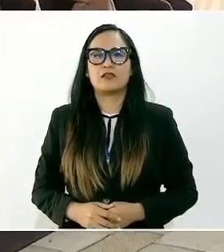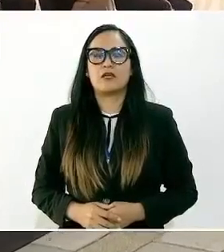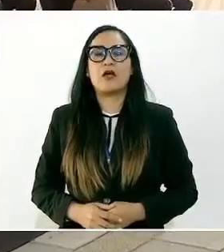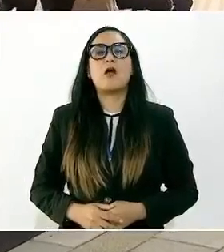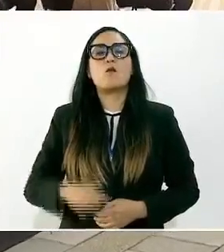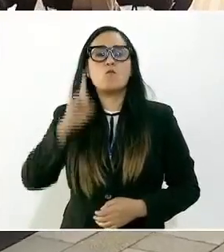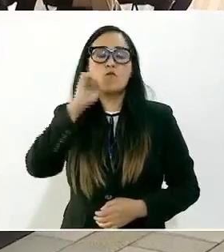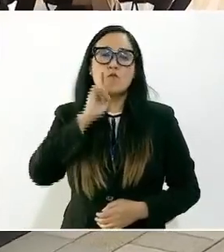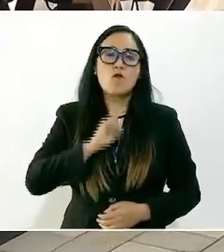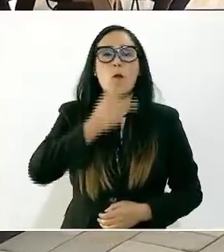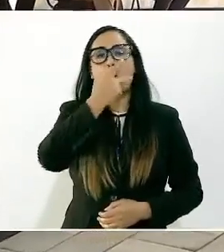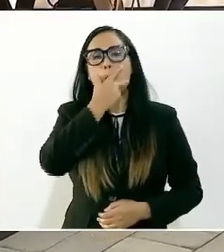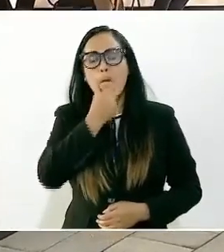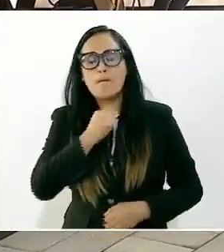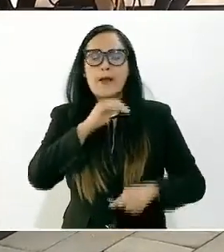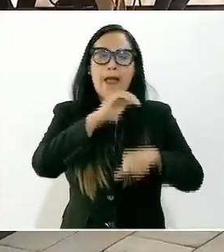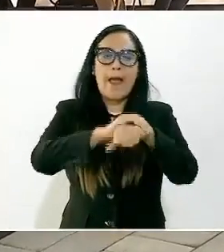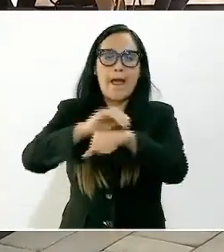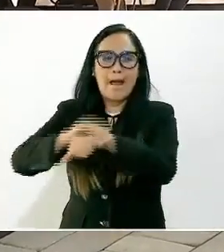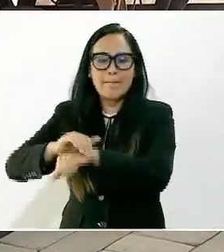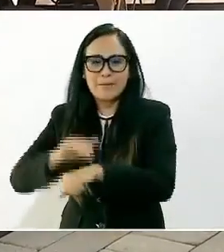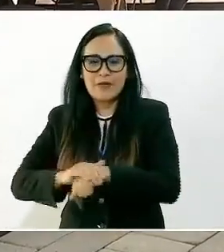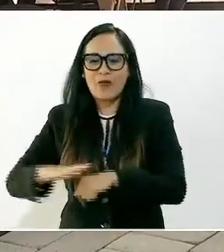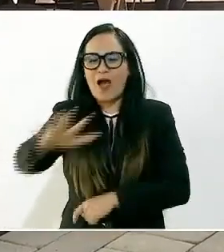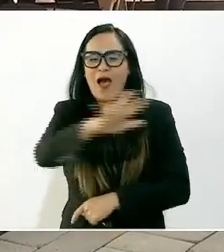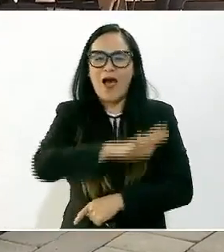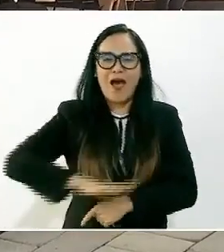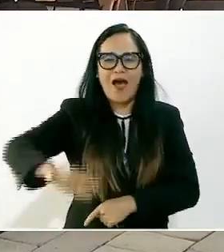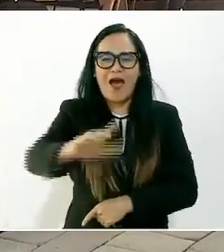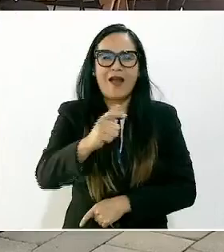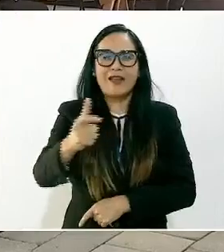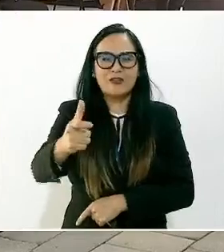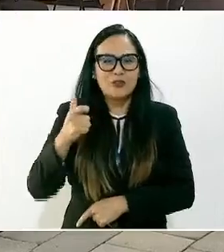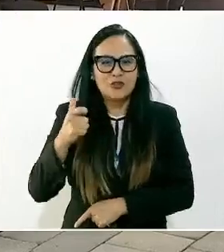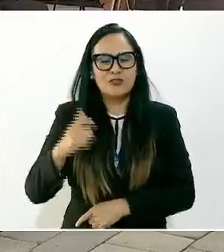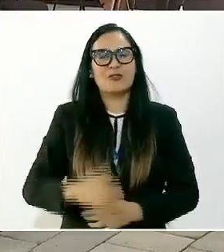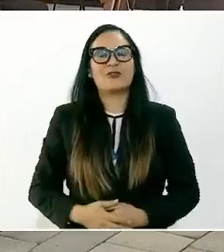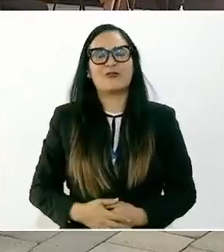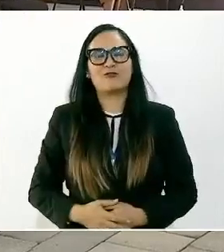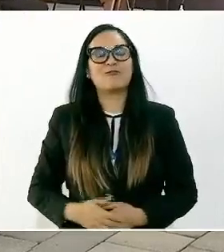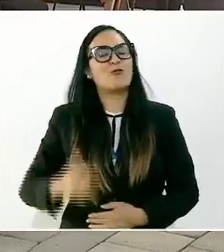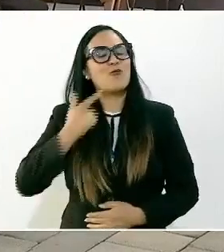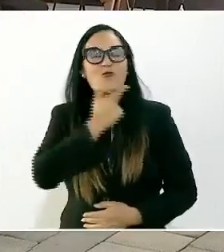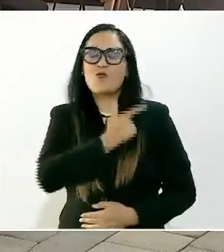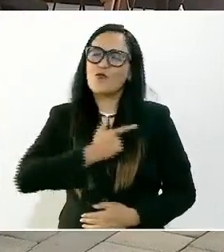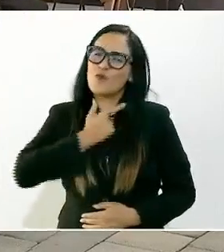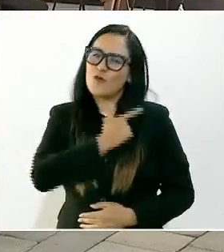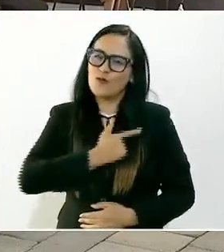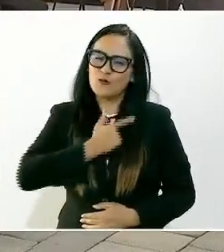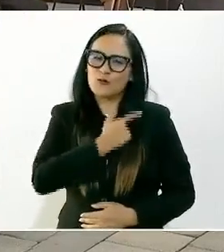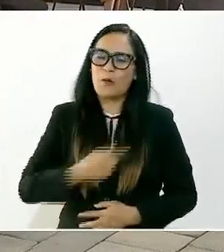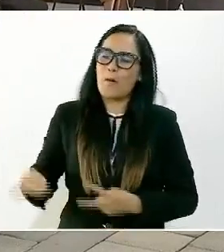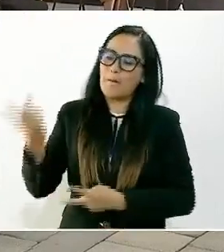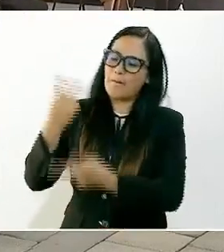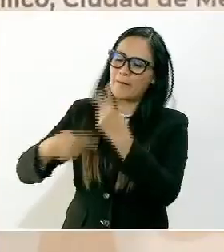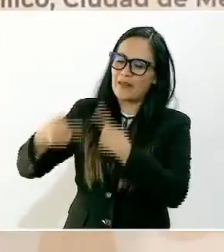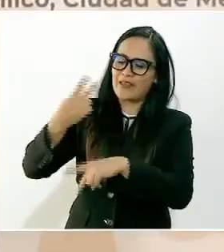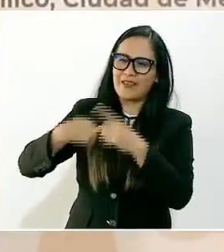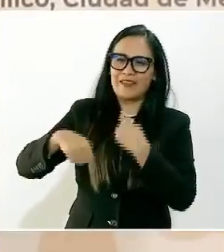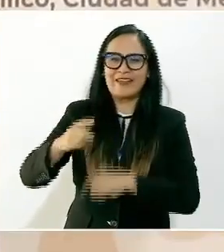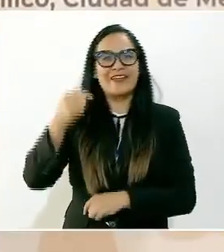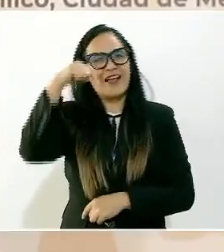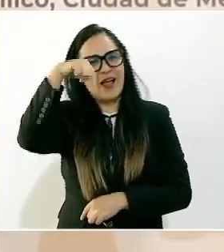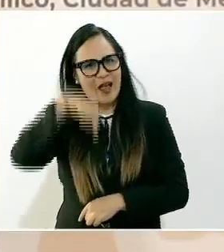amigas, amigos de Xochimilco, me da muchísimo gusto estar